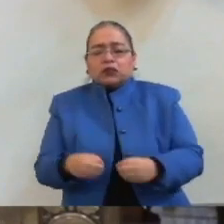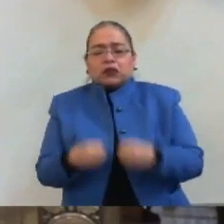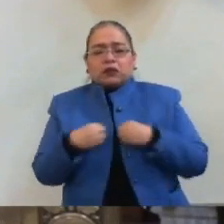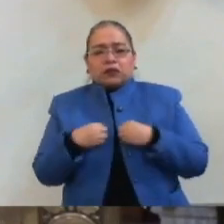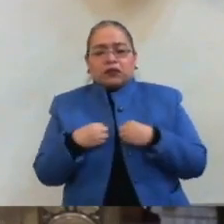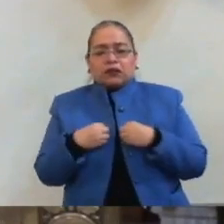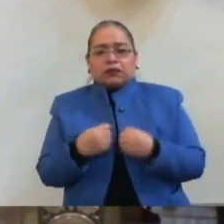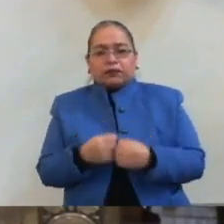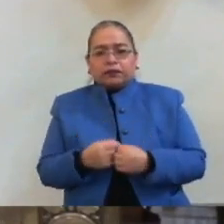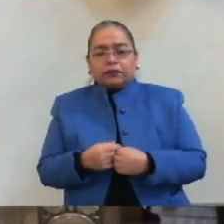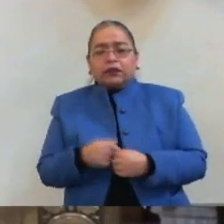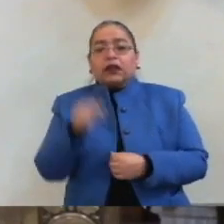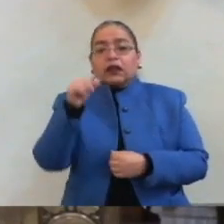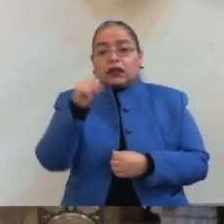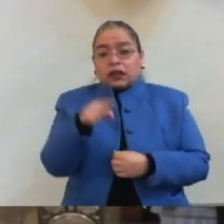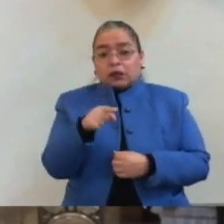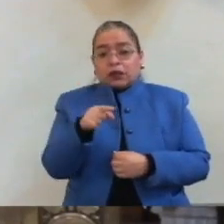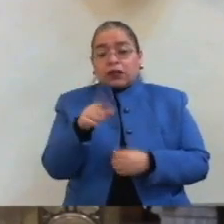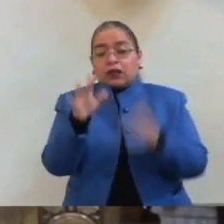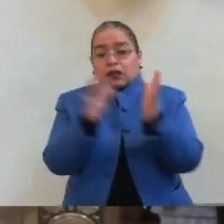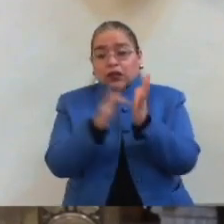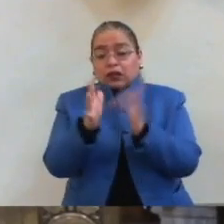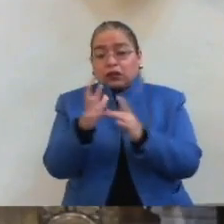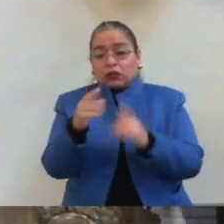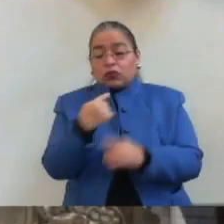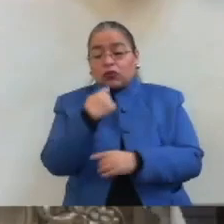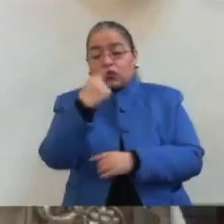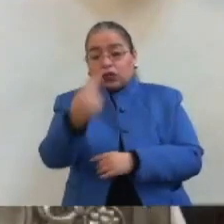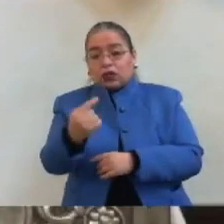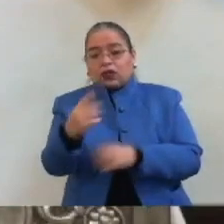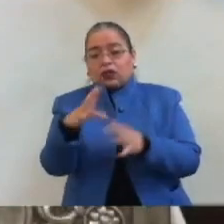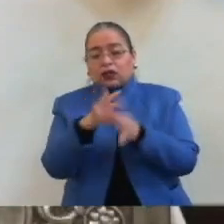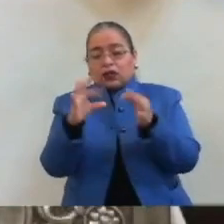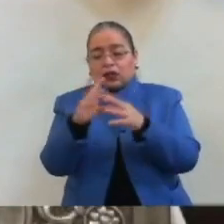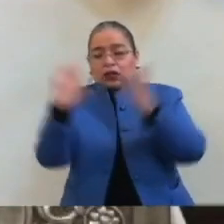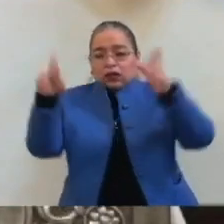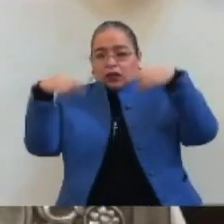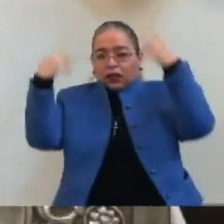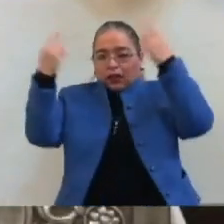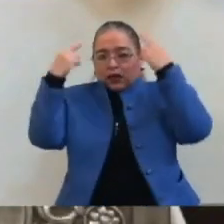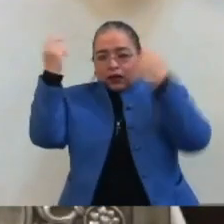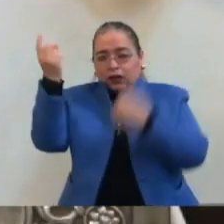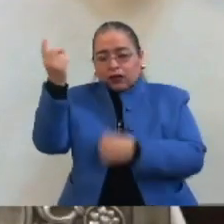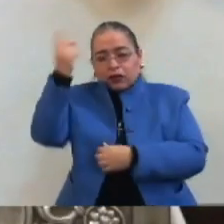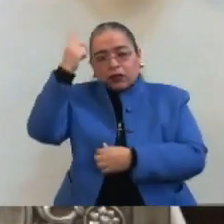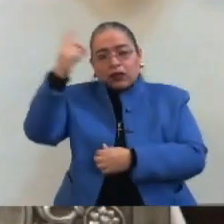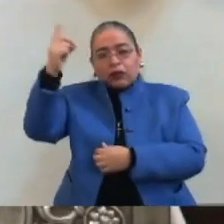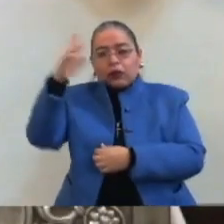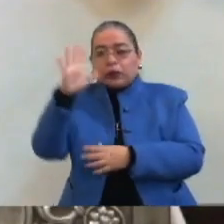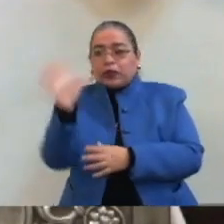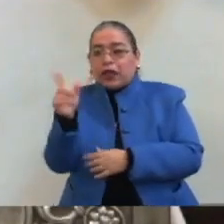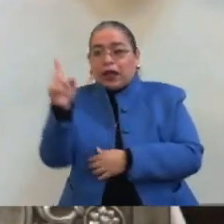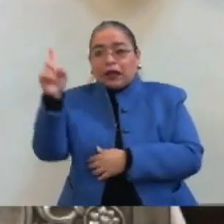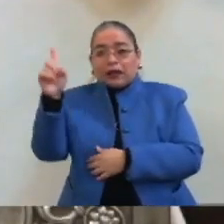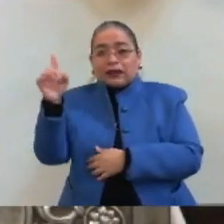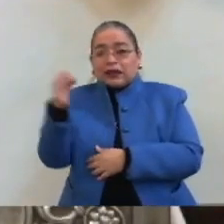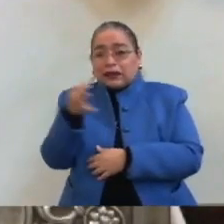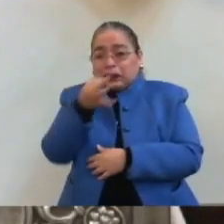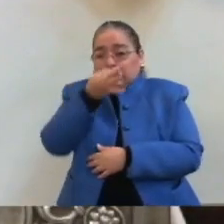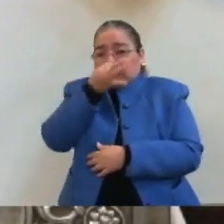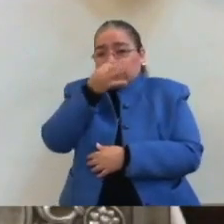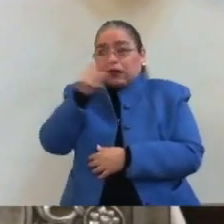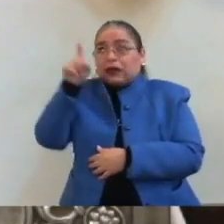el reino de dios está cerca dios está cerca